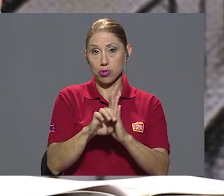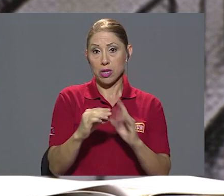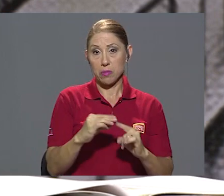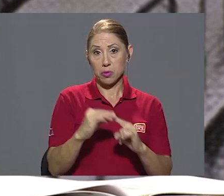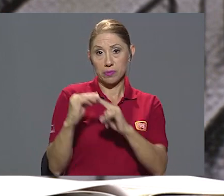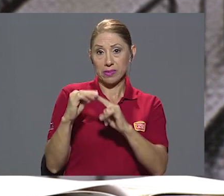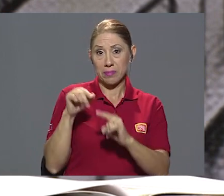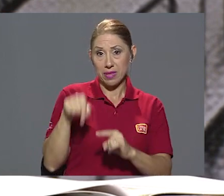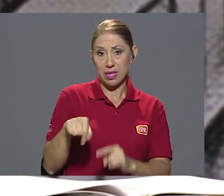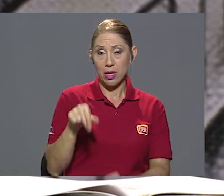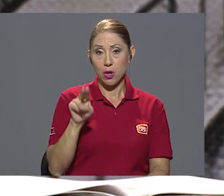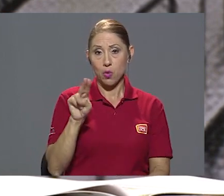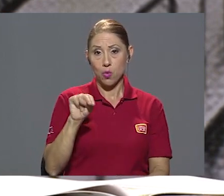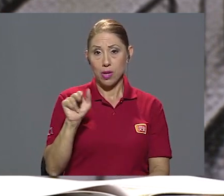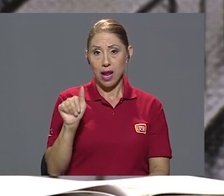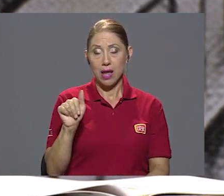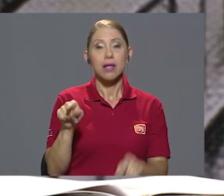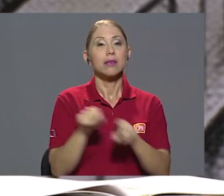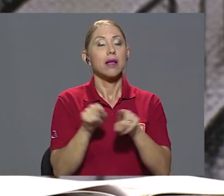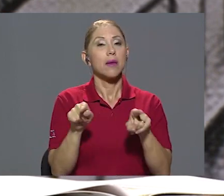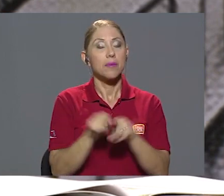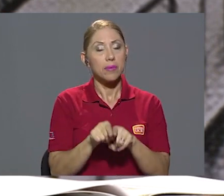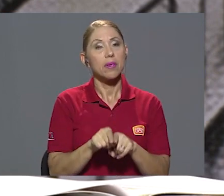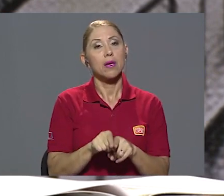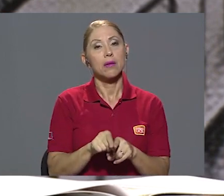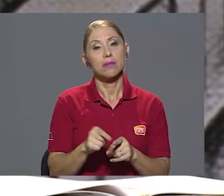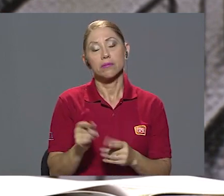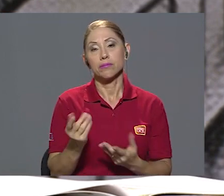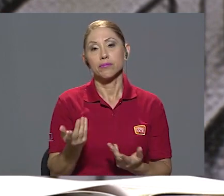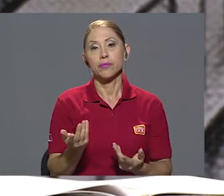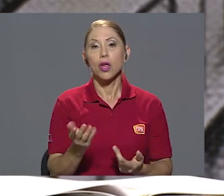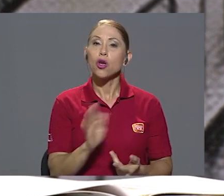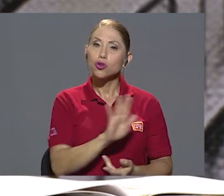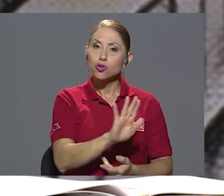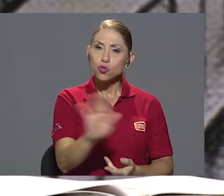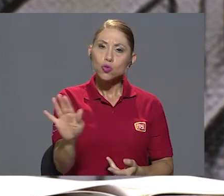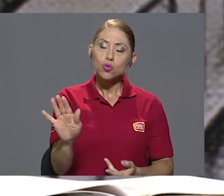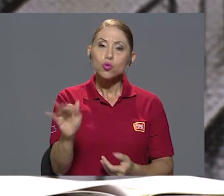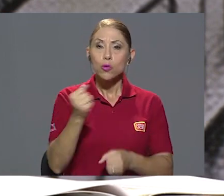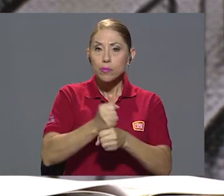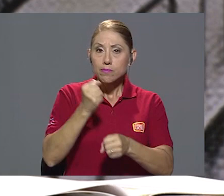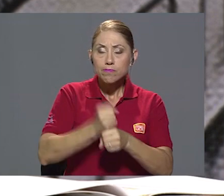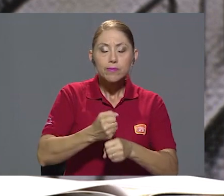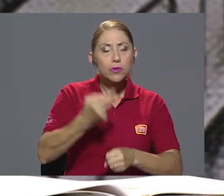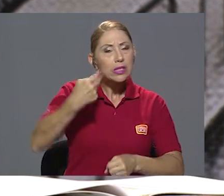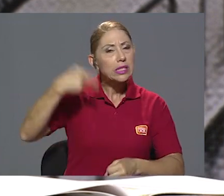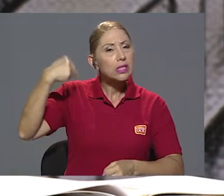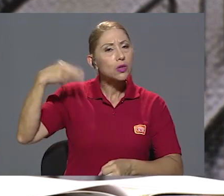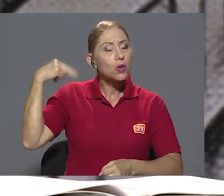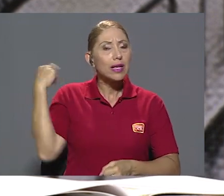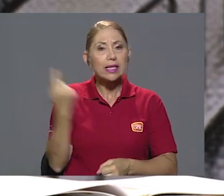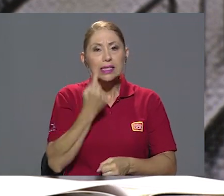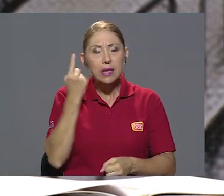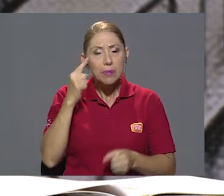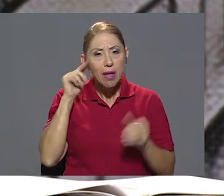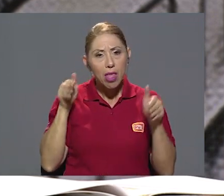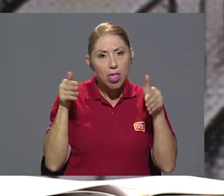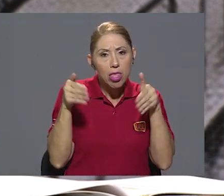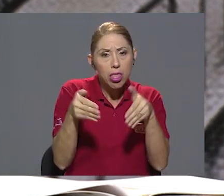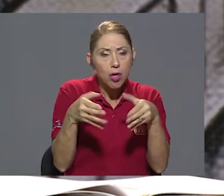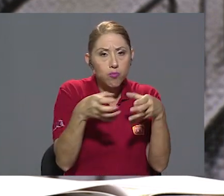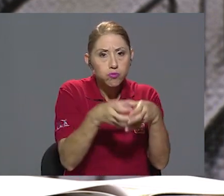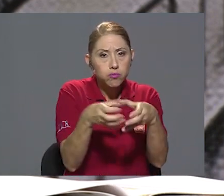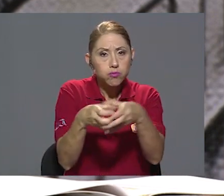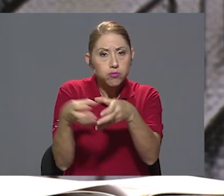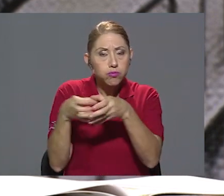caso particular de la UNA, también en virtud de sus apuestas históricas, ¿verdad?, por poblaciones